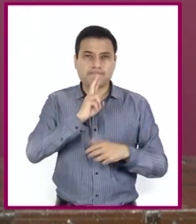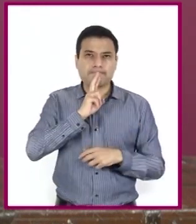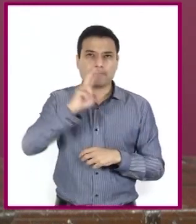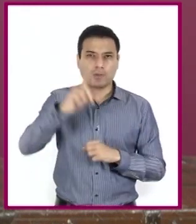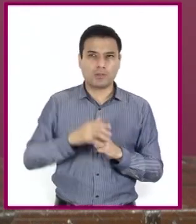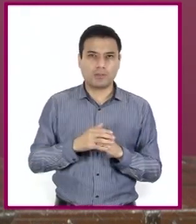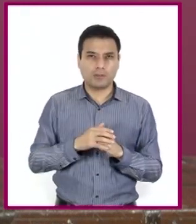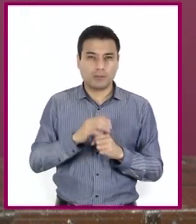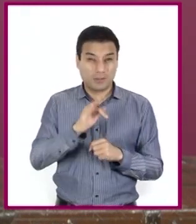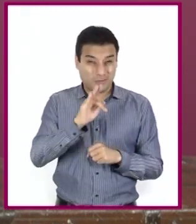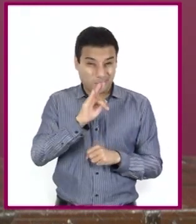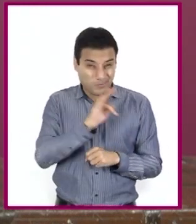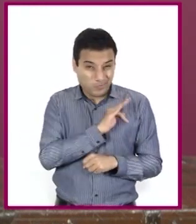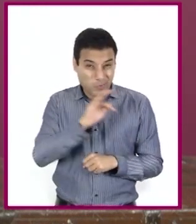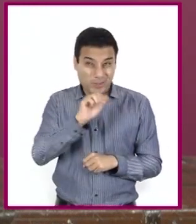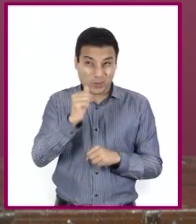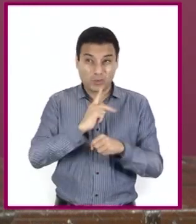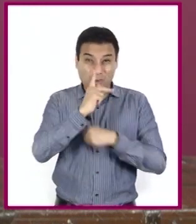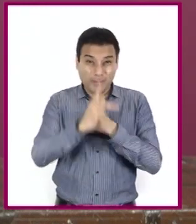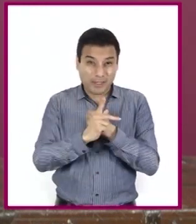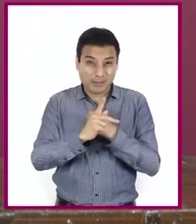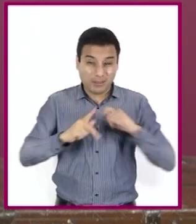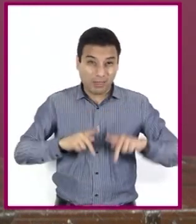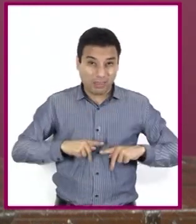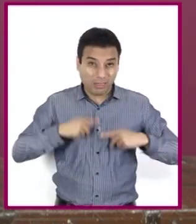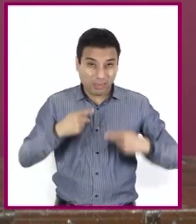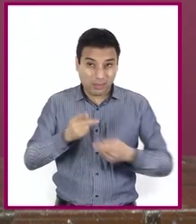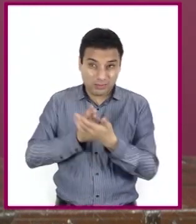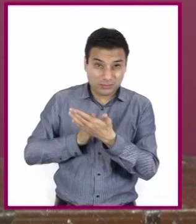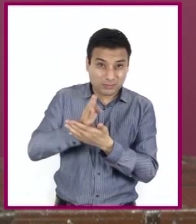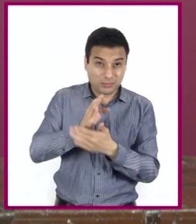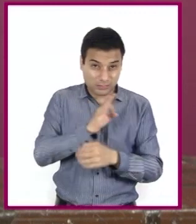derecho de dominar a países menos desarrollados?